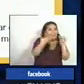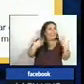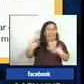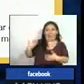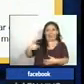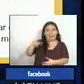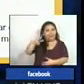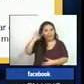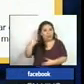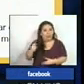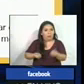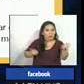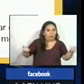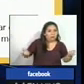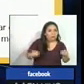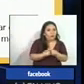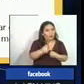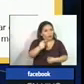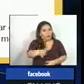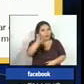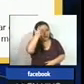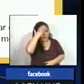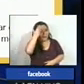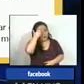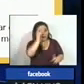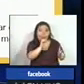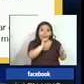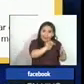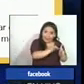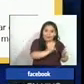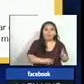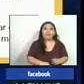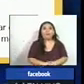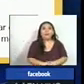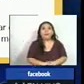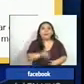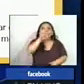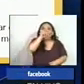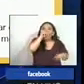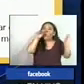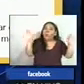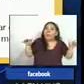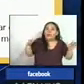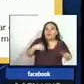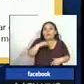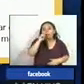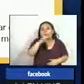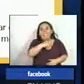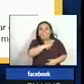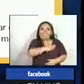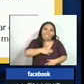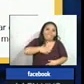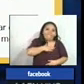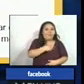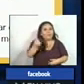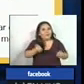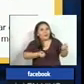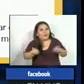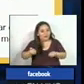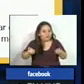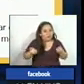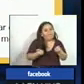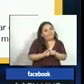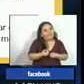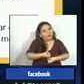accidente de tránsito en el que recordamos que se vio involucrado. En este tuit dice que lamenta el accidente ocurrido y dio sus